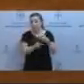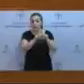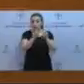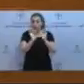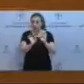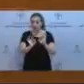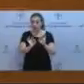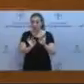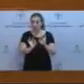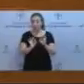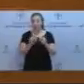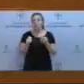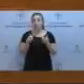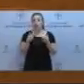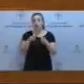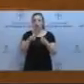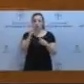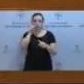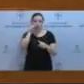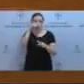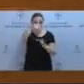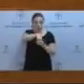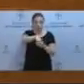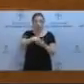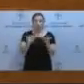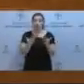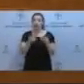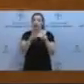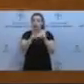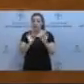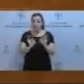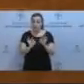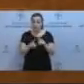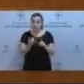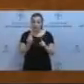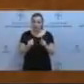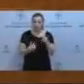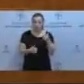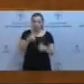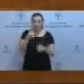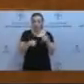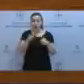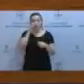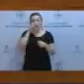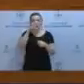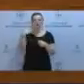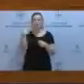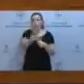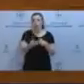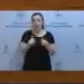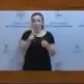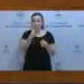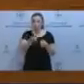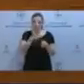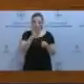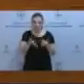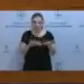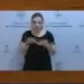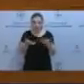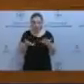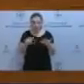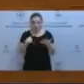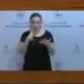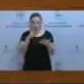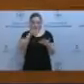todo el sector turístico. Bueno, pues estas empresas tienen un barómetro de competitividad turística y han sacado uno de 5 años, fíjese, se lo digo, porque no tengo el siguiente, ya se lo digo,